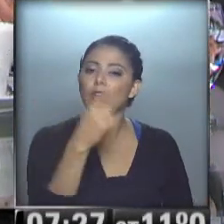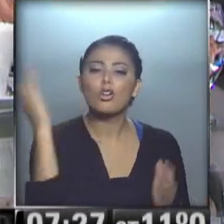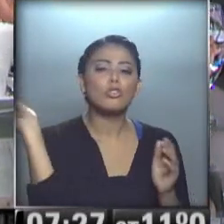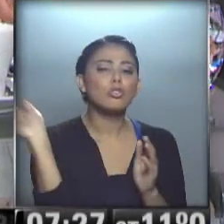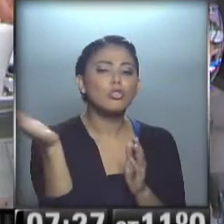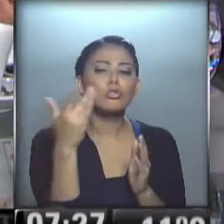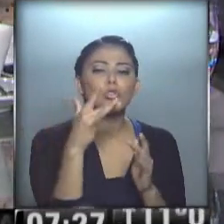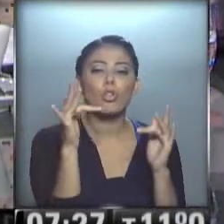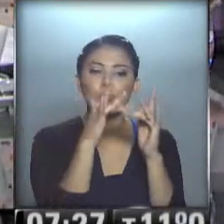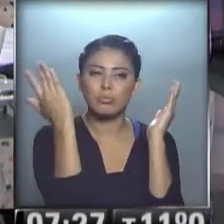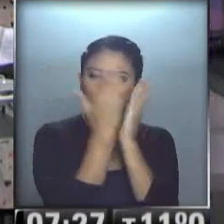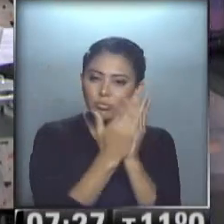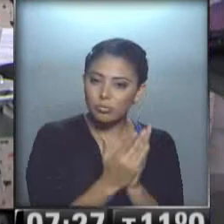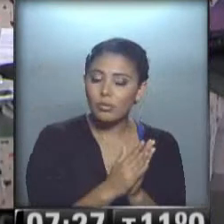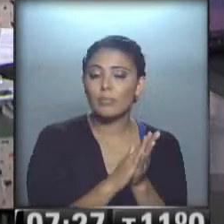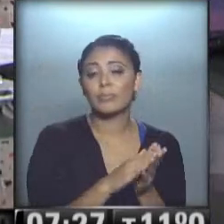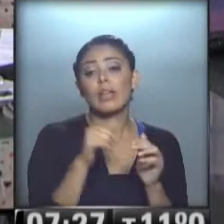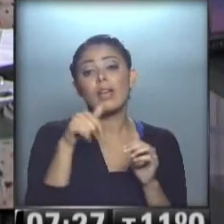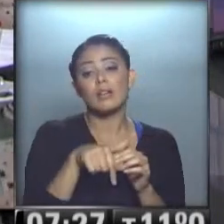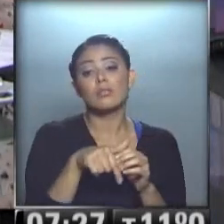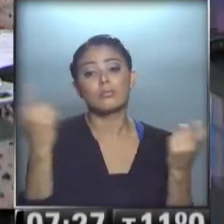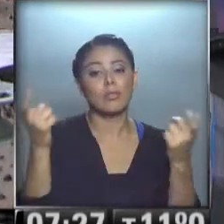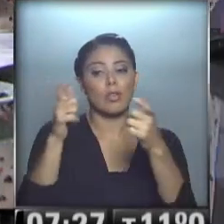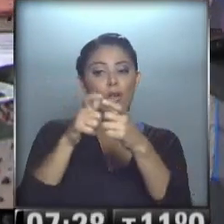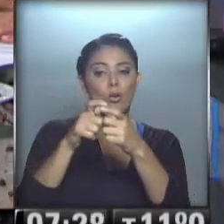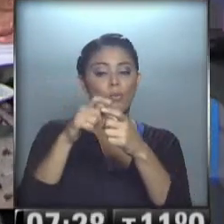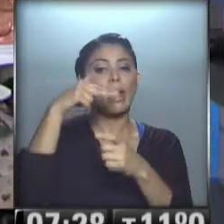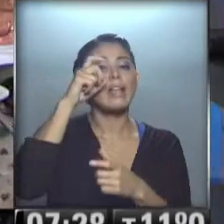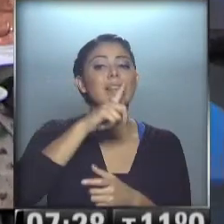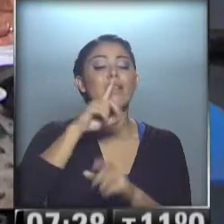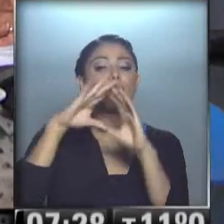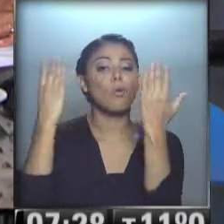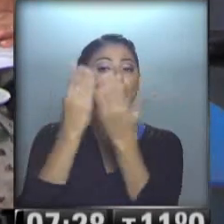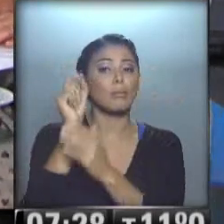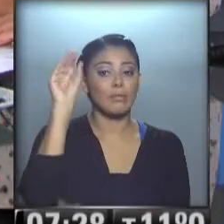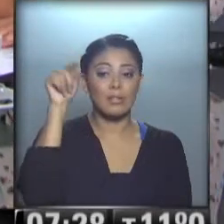los correos electrónicos y esto en el marco de lo que implica la cumbre NET Mundial que se está desarrollando en Brasil,